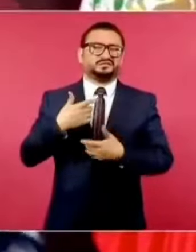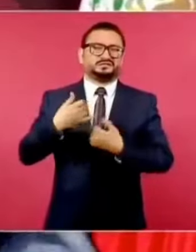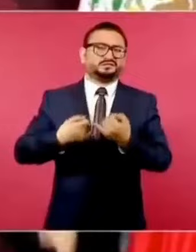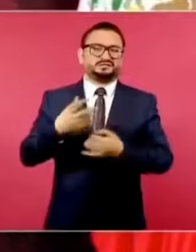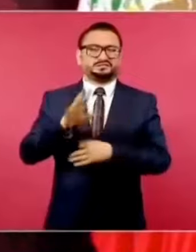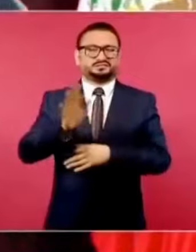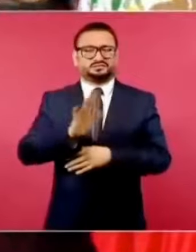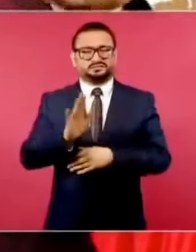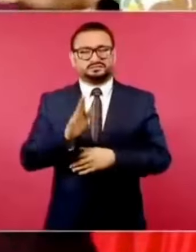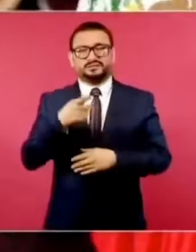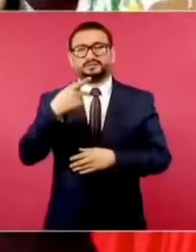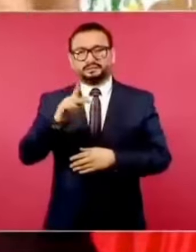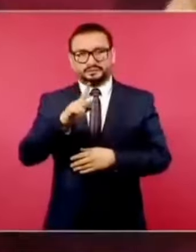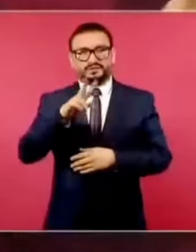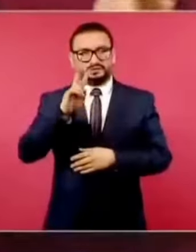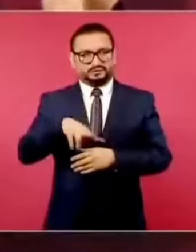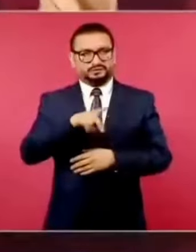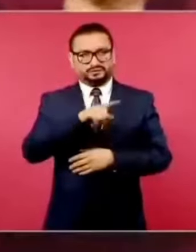Pero sí sirve